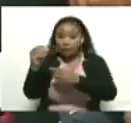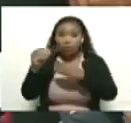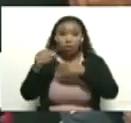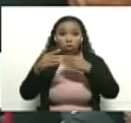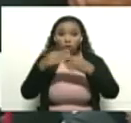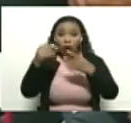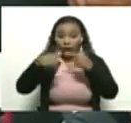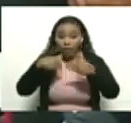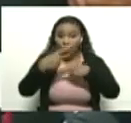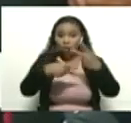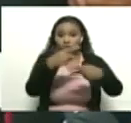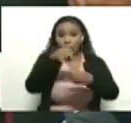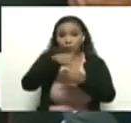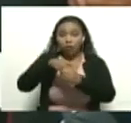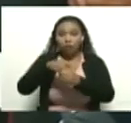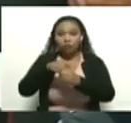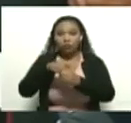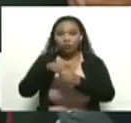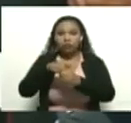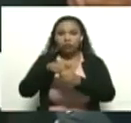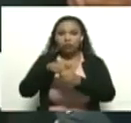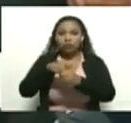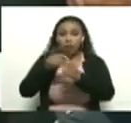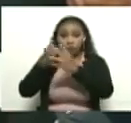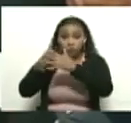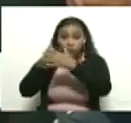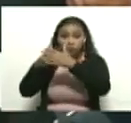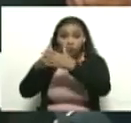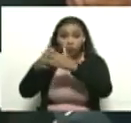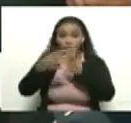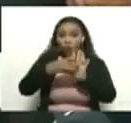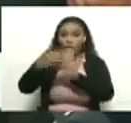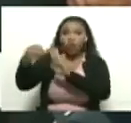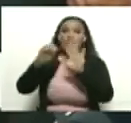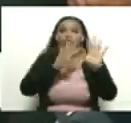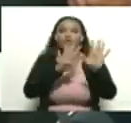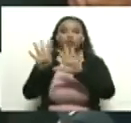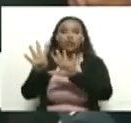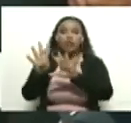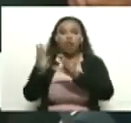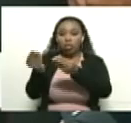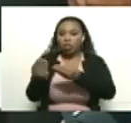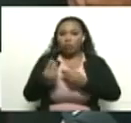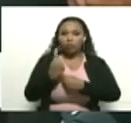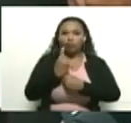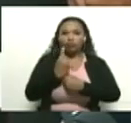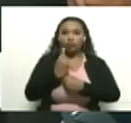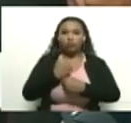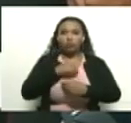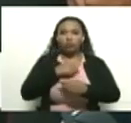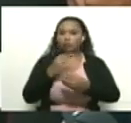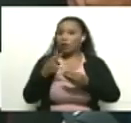producían con petróleo, los gringos se llevaban 99 y nos daban uno a nosotros.